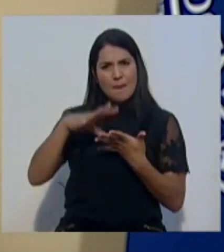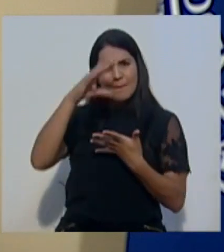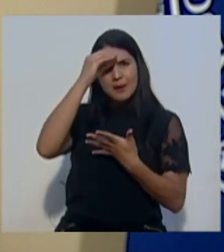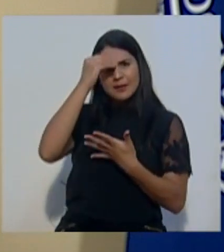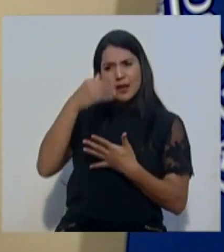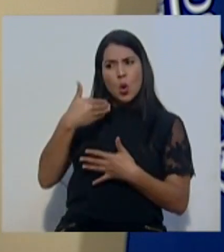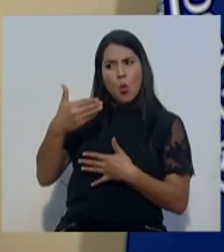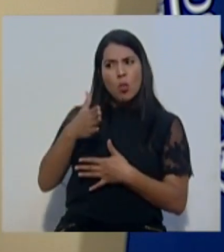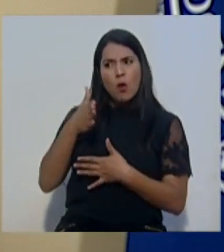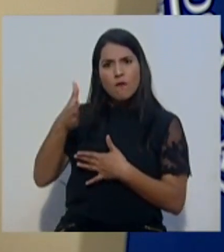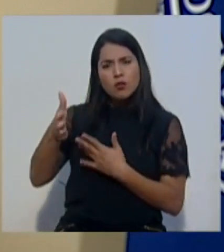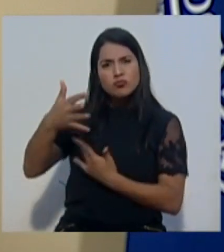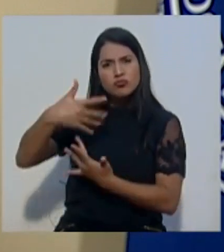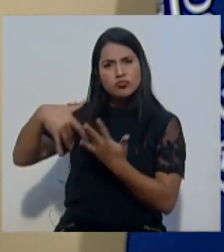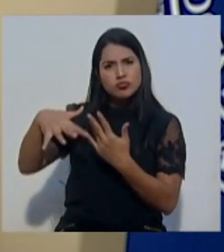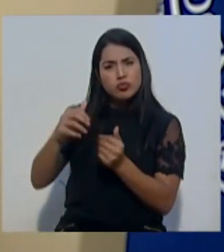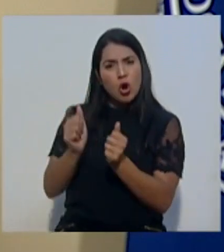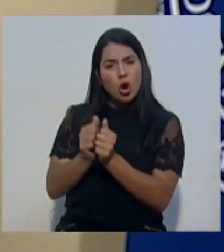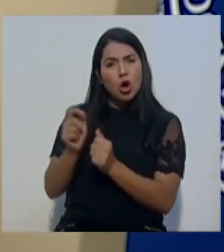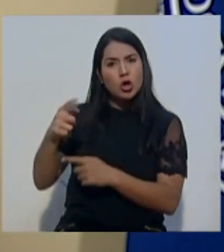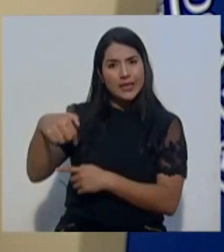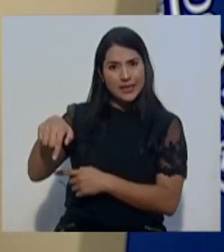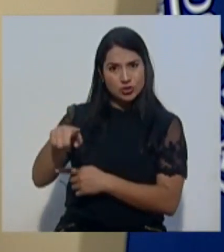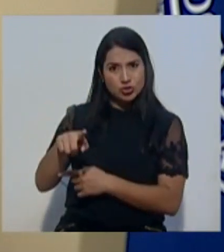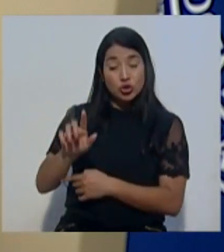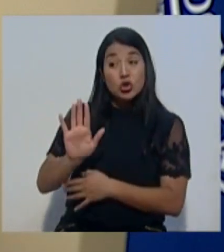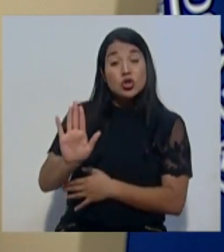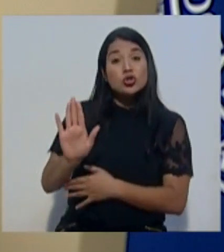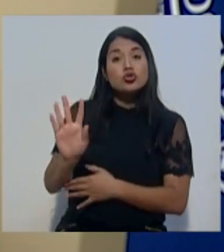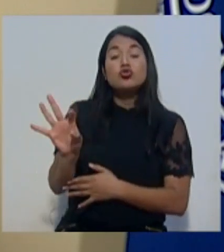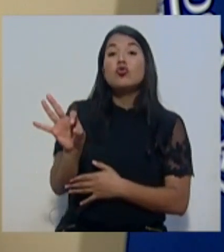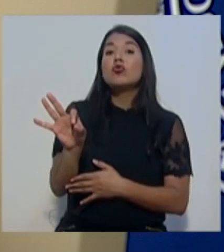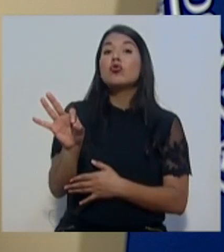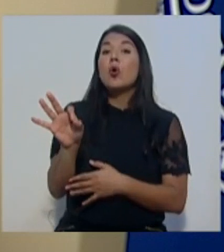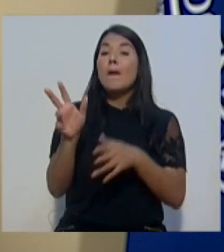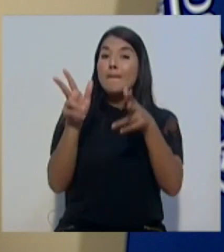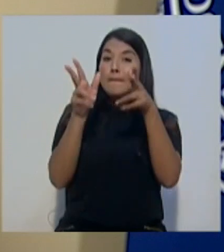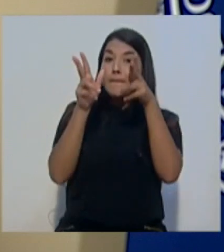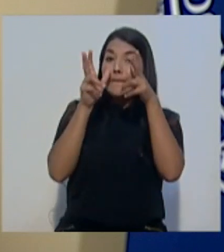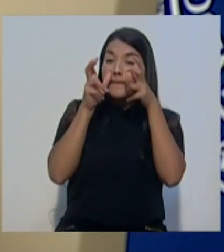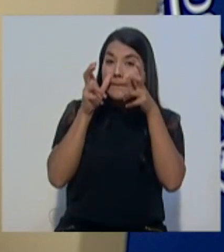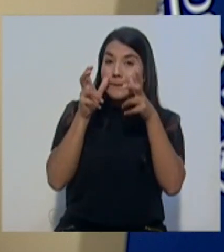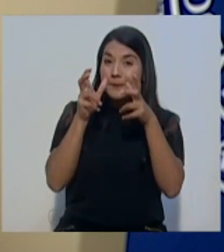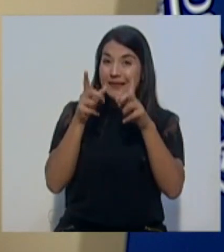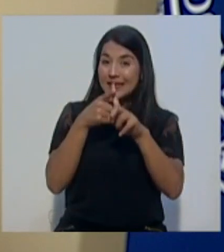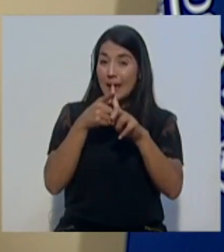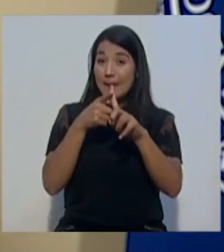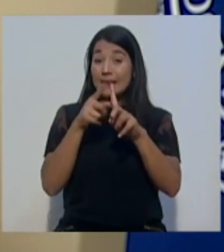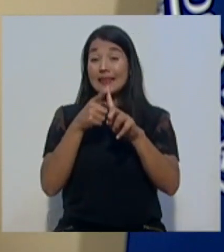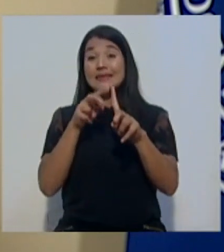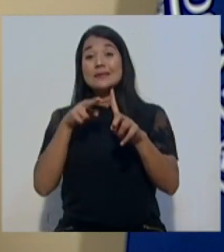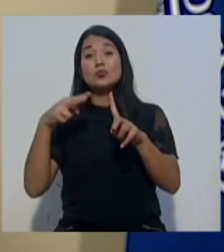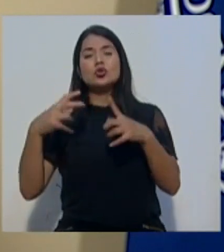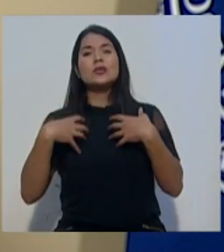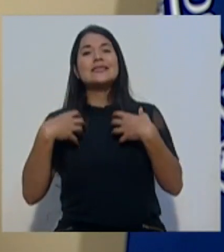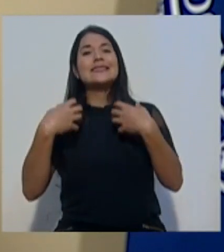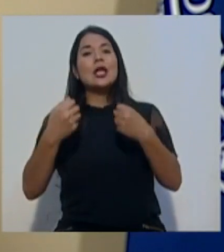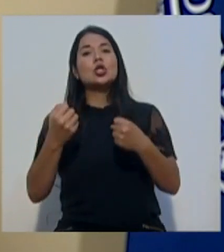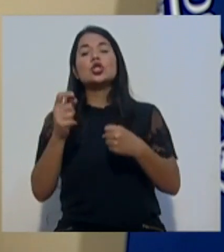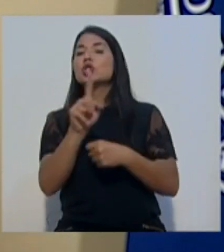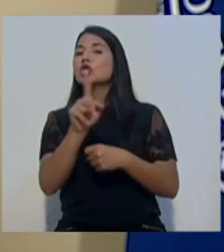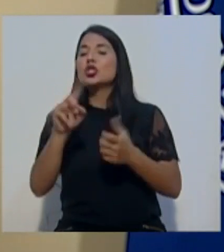los diferentes espacios. La visión de salud no es ausencia de